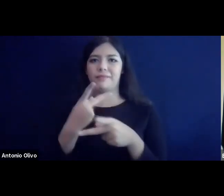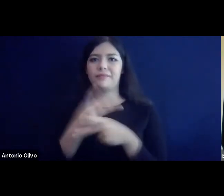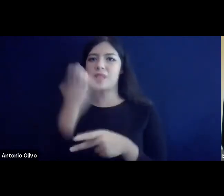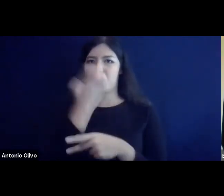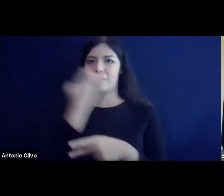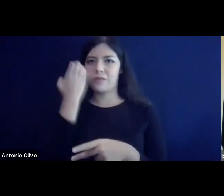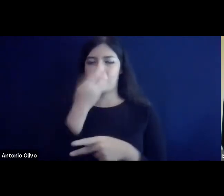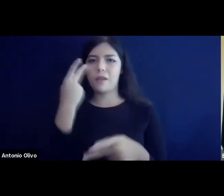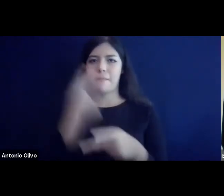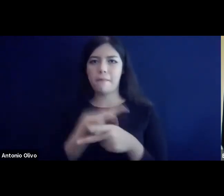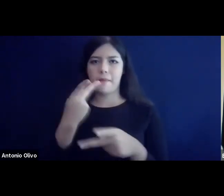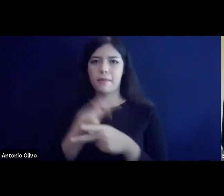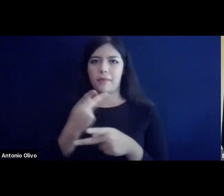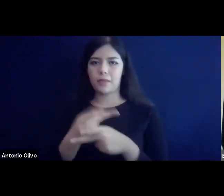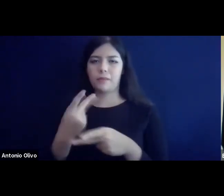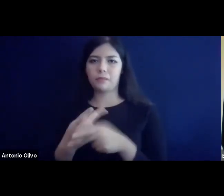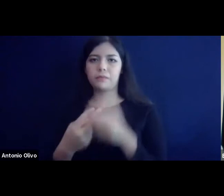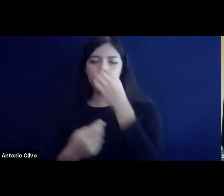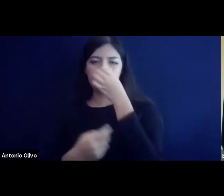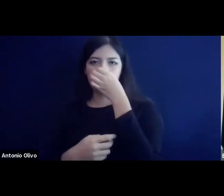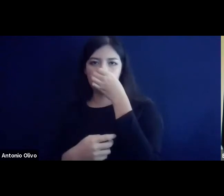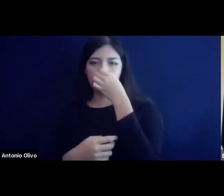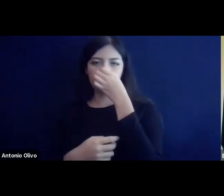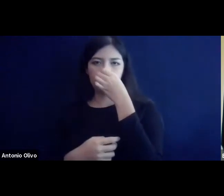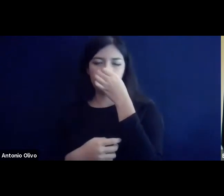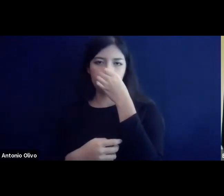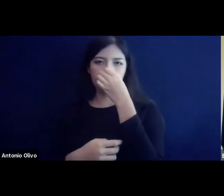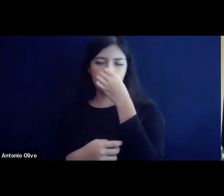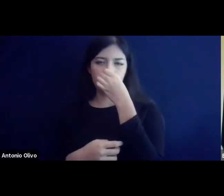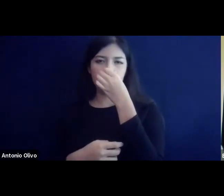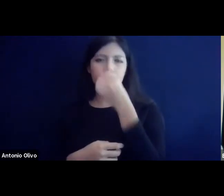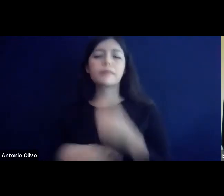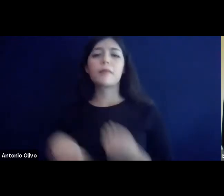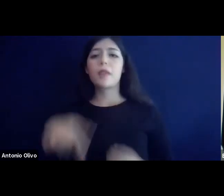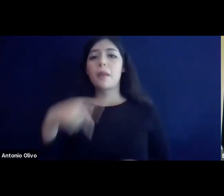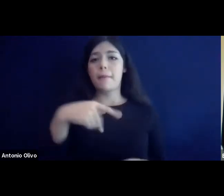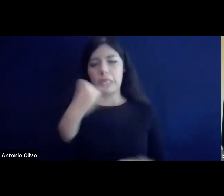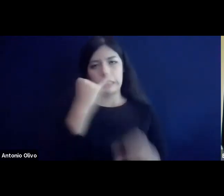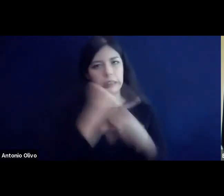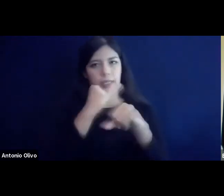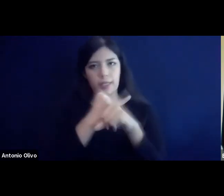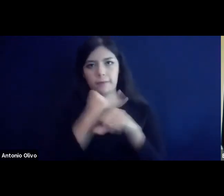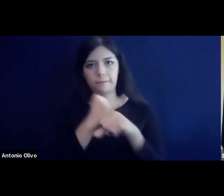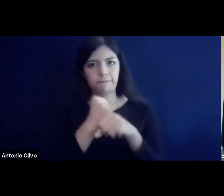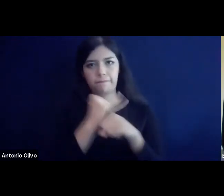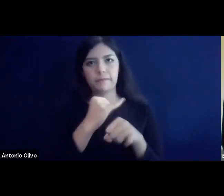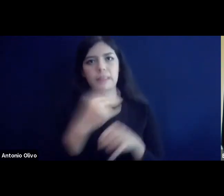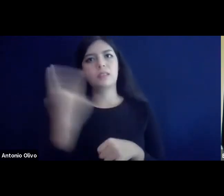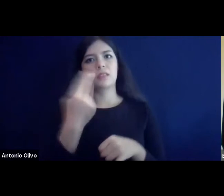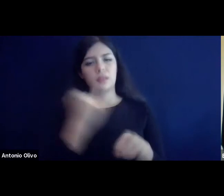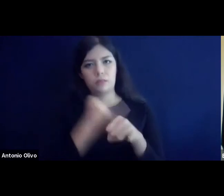distancia, pero pues en ese entonces teníamos una conexión de internet a través